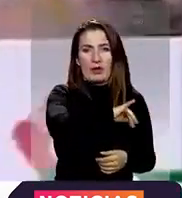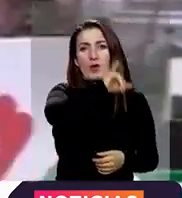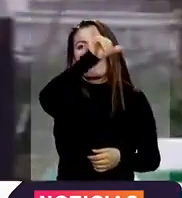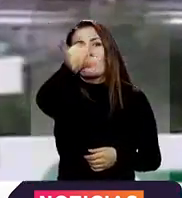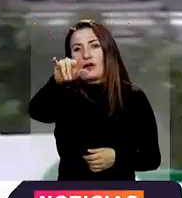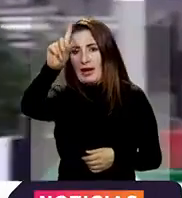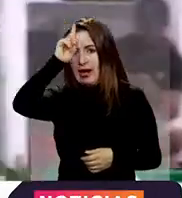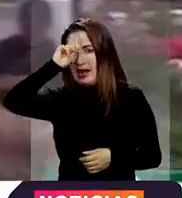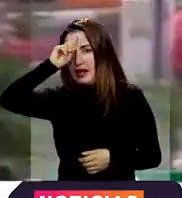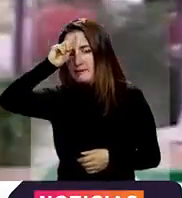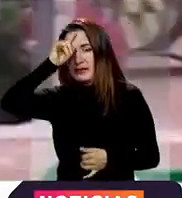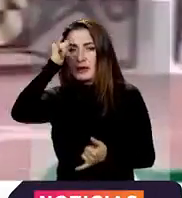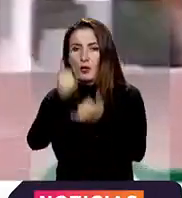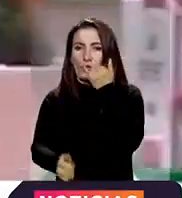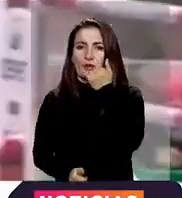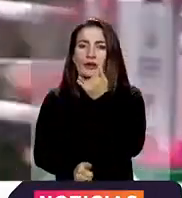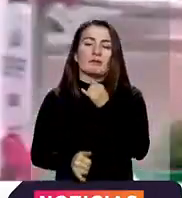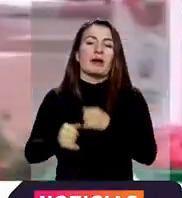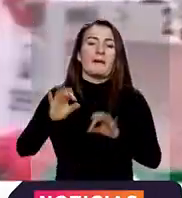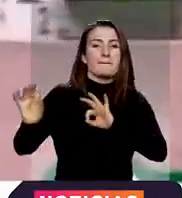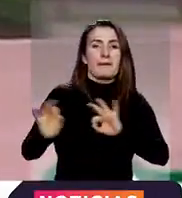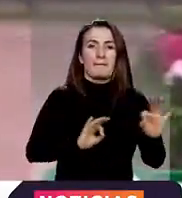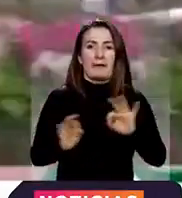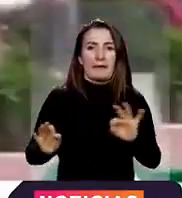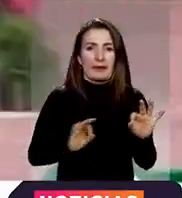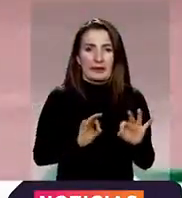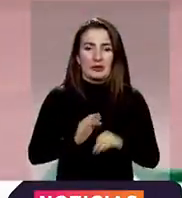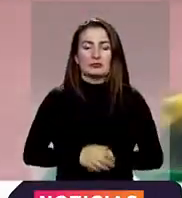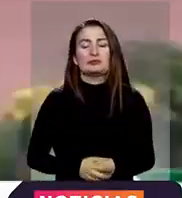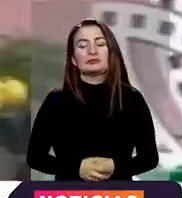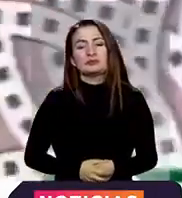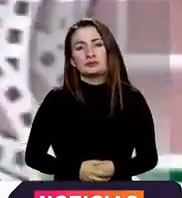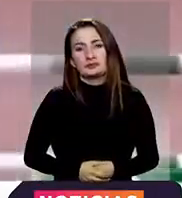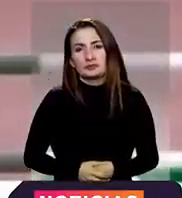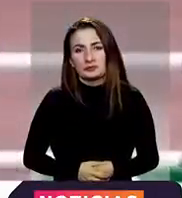Alemania, donde tendrá su última etapa de preparación antes de pisar suelo asiático.